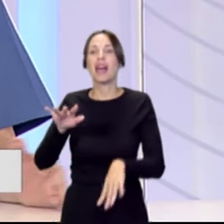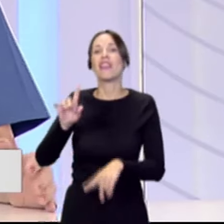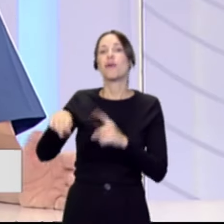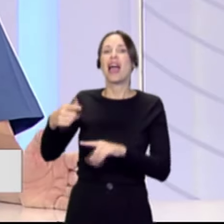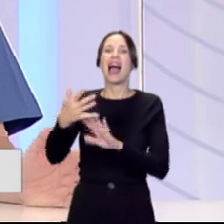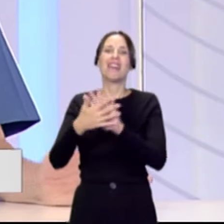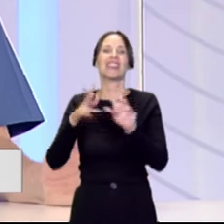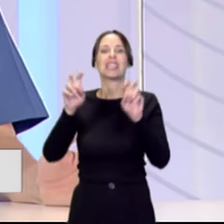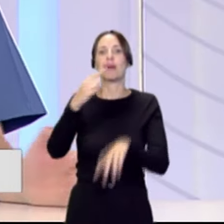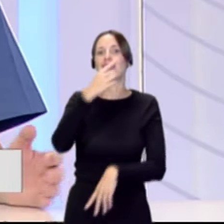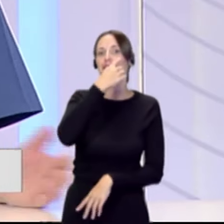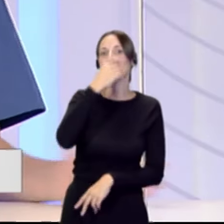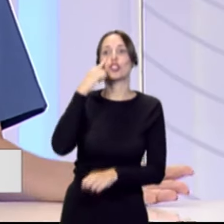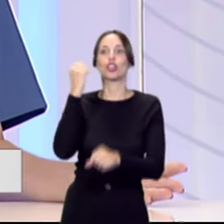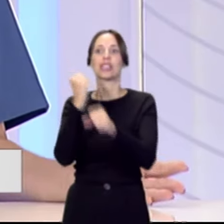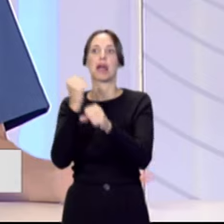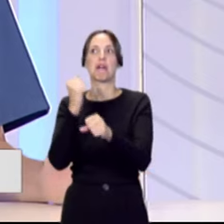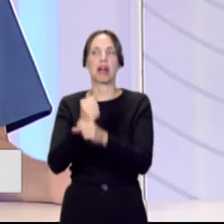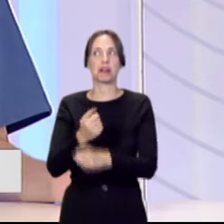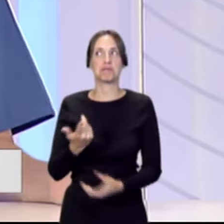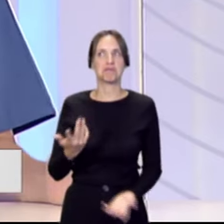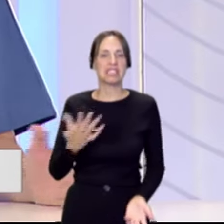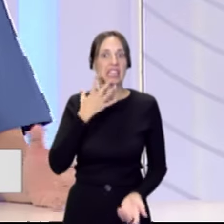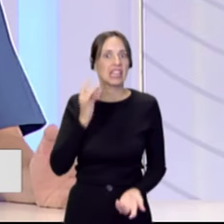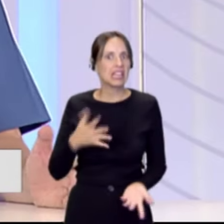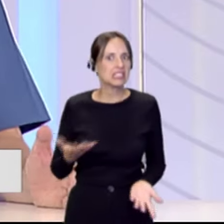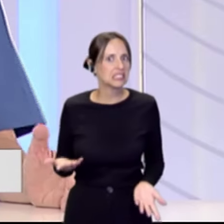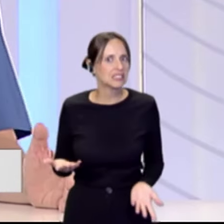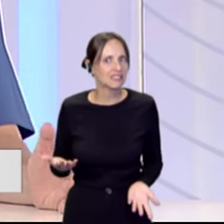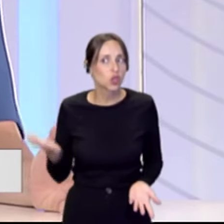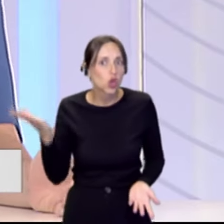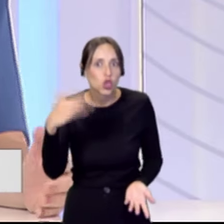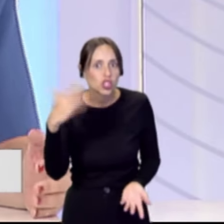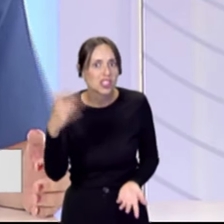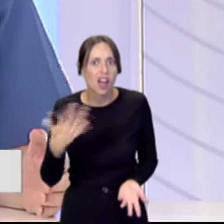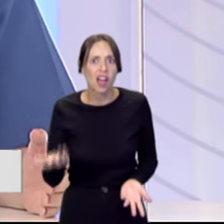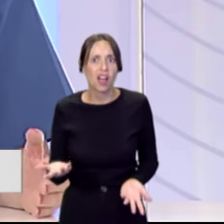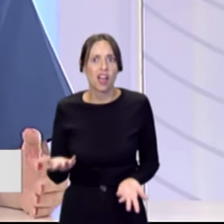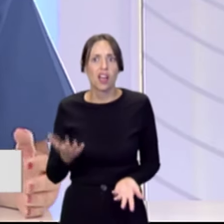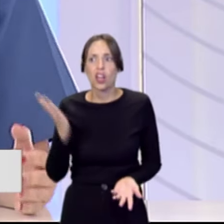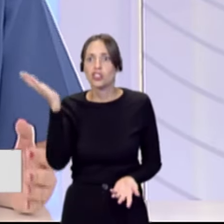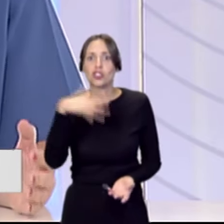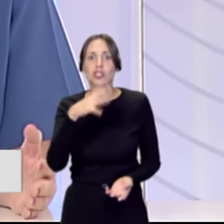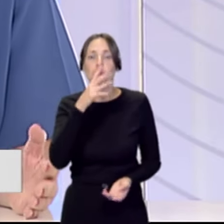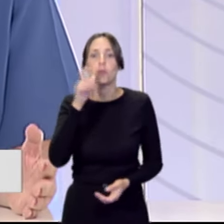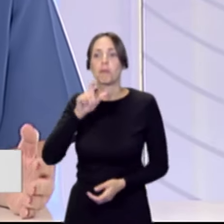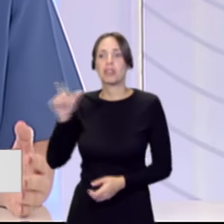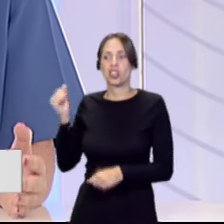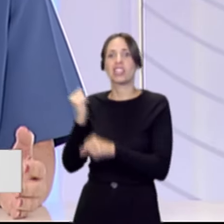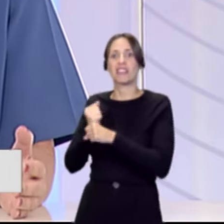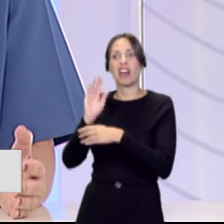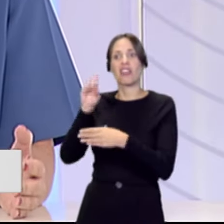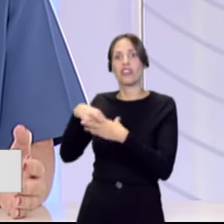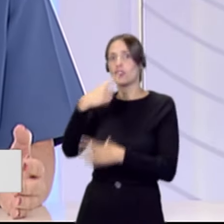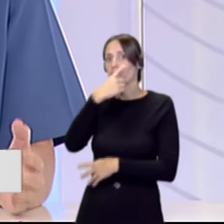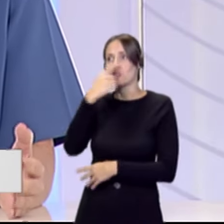sea, la inspección de trabajo es que en muchos casos ni está ni se le espera porque no abarcan, no hay inspectores de trabajo que sean capaces de